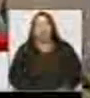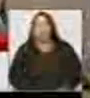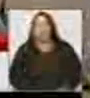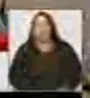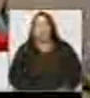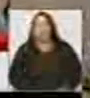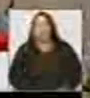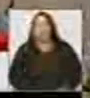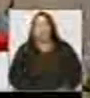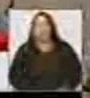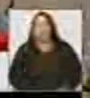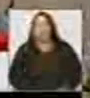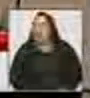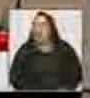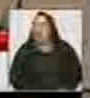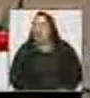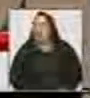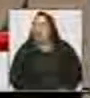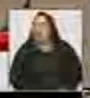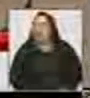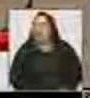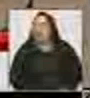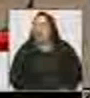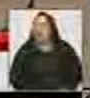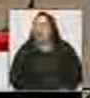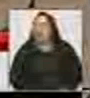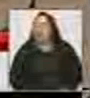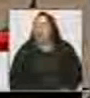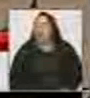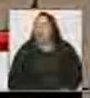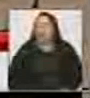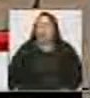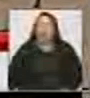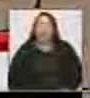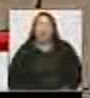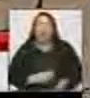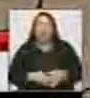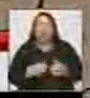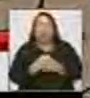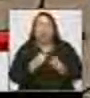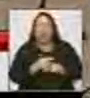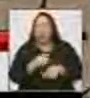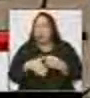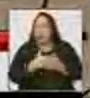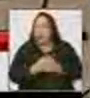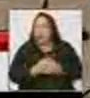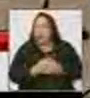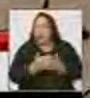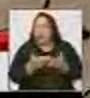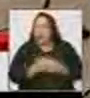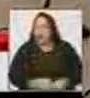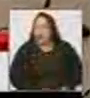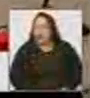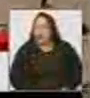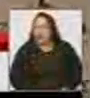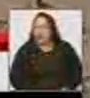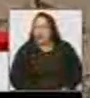Entiendo que la bancada está en ese sentido, además teniendo un proyecto de parte de la congresista Milagro Salazar,